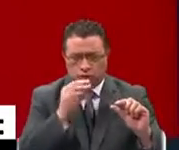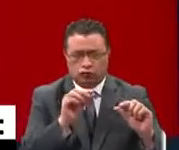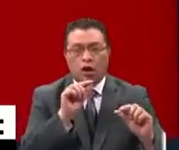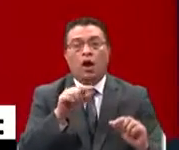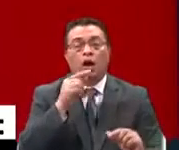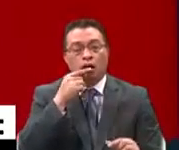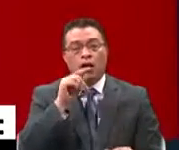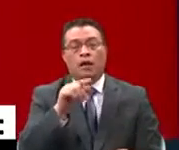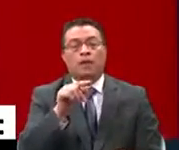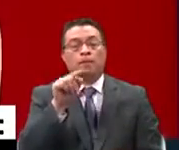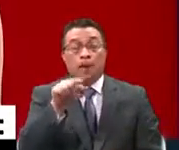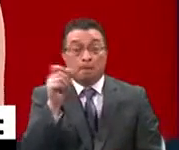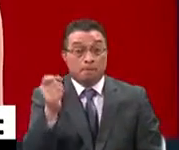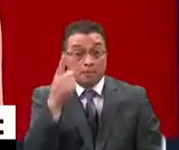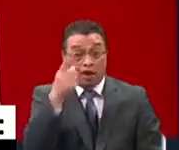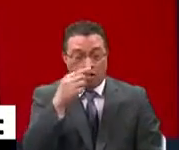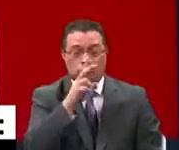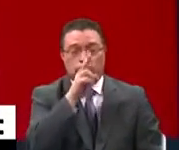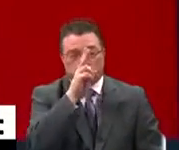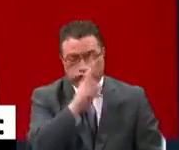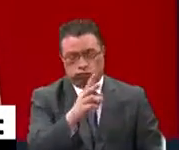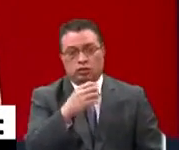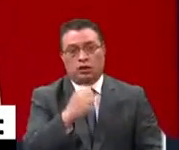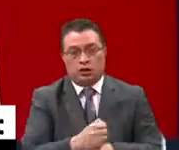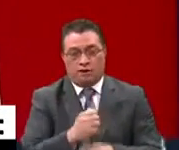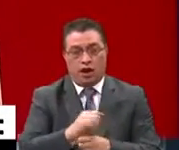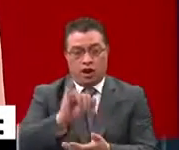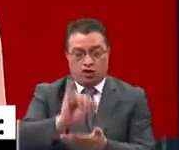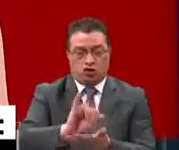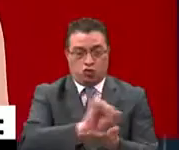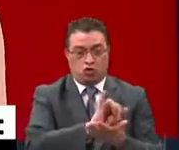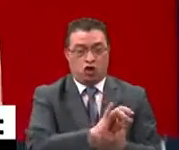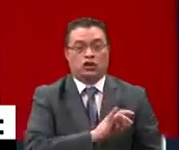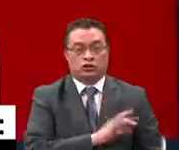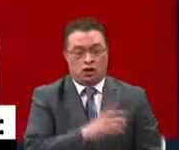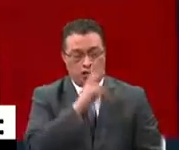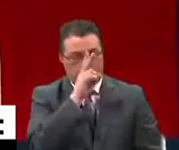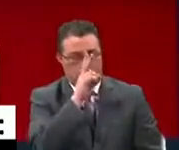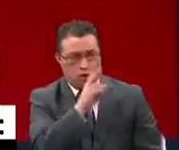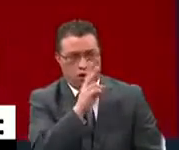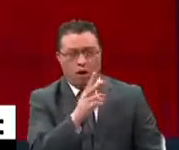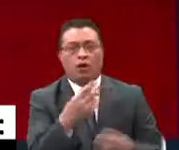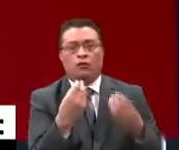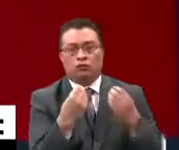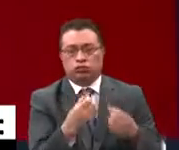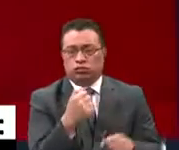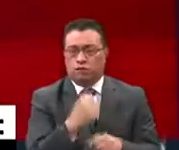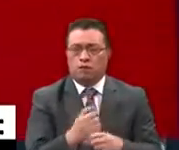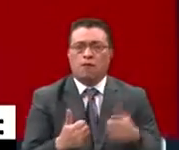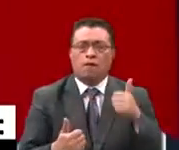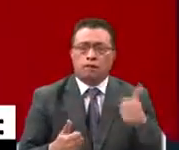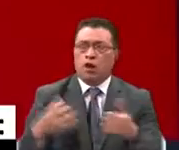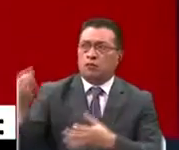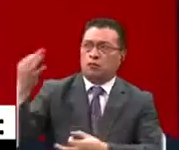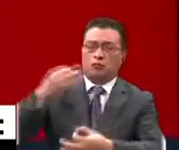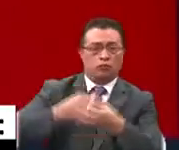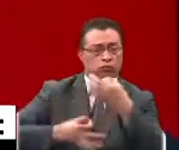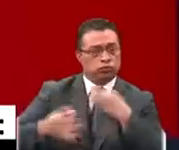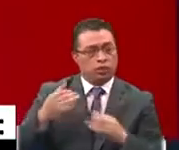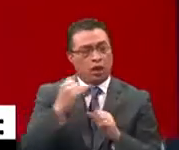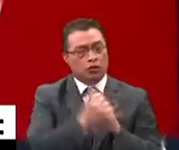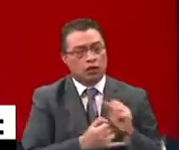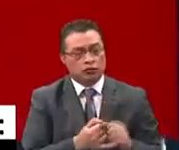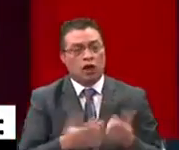ellos señalan, primero destacan el trabajo de las instituciones chilenas de una manera notable, los destacan pero completa y totalmente, y